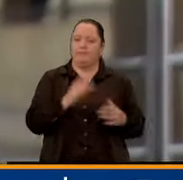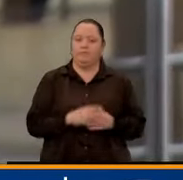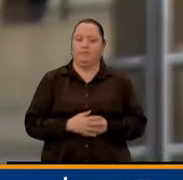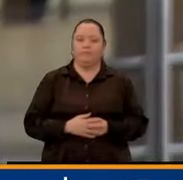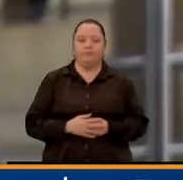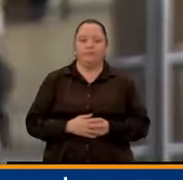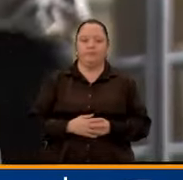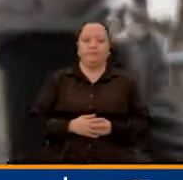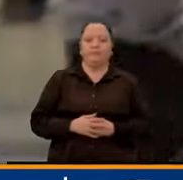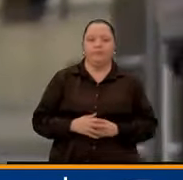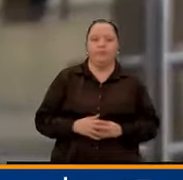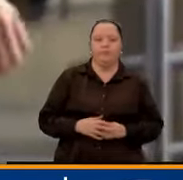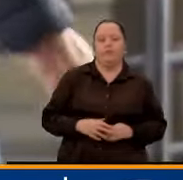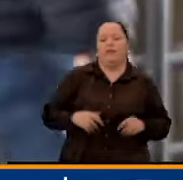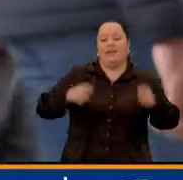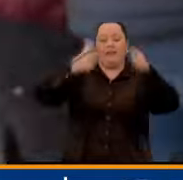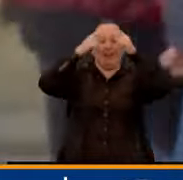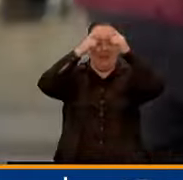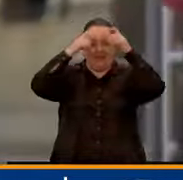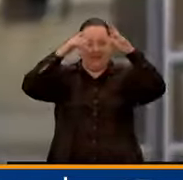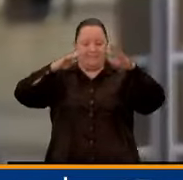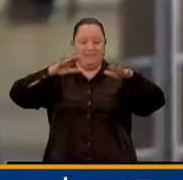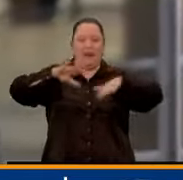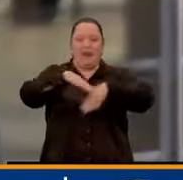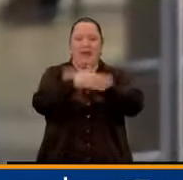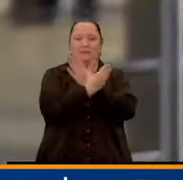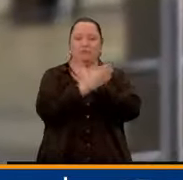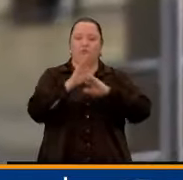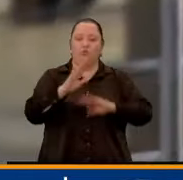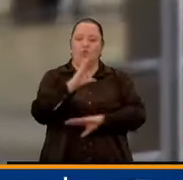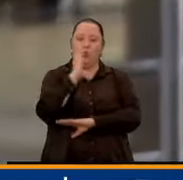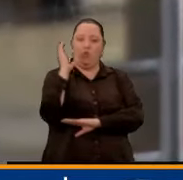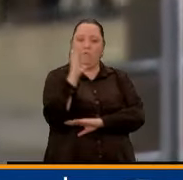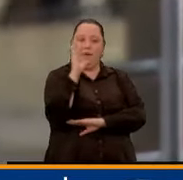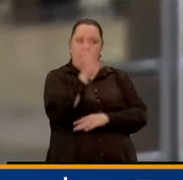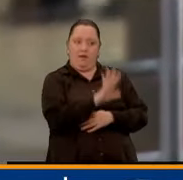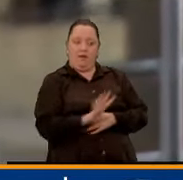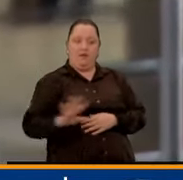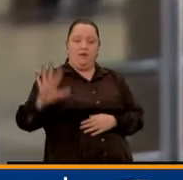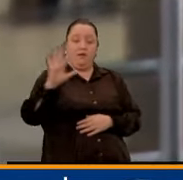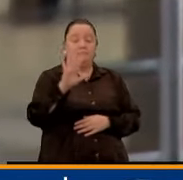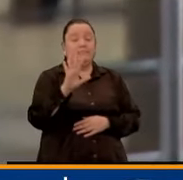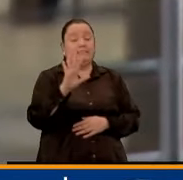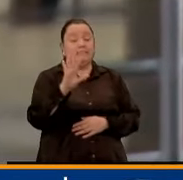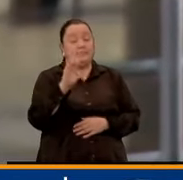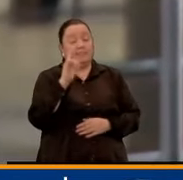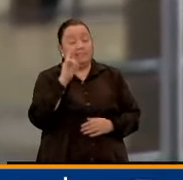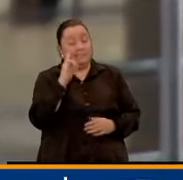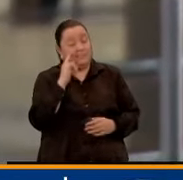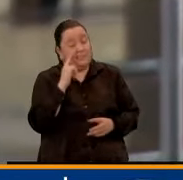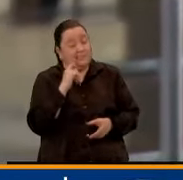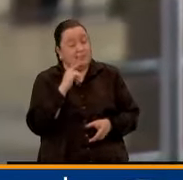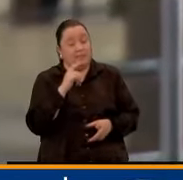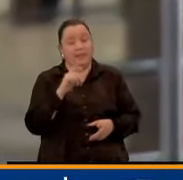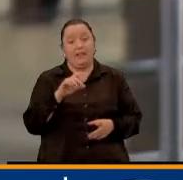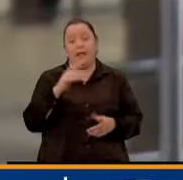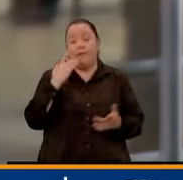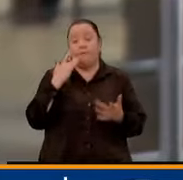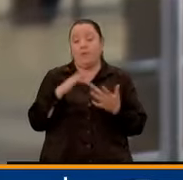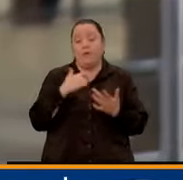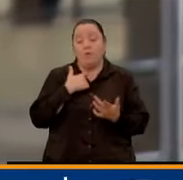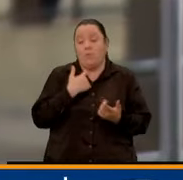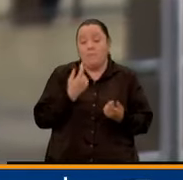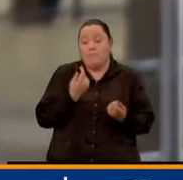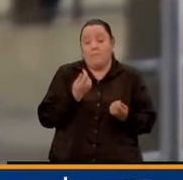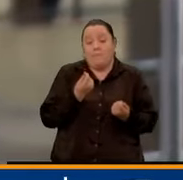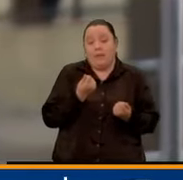La República de Colombia se encuentra en un alto riesgo de entrar en default, de no tener